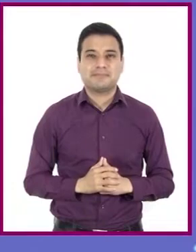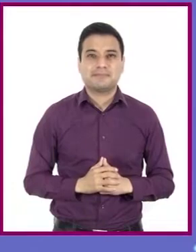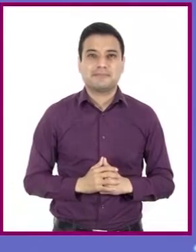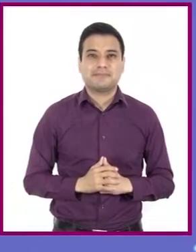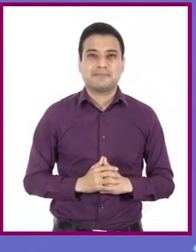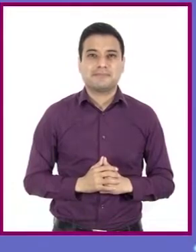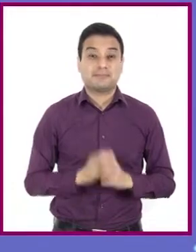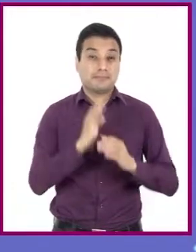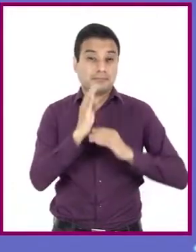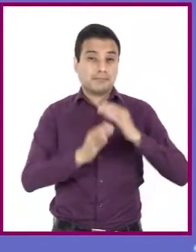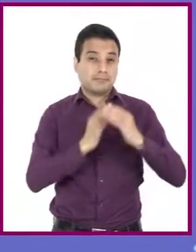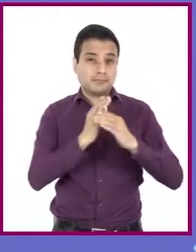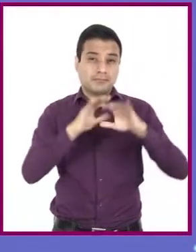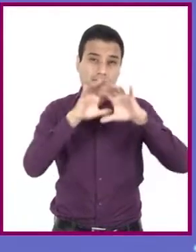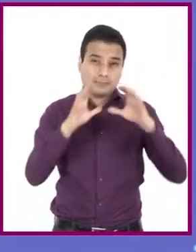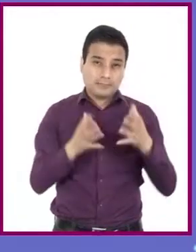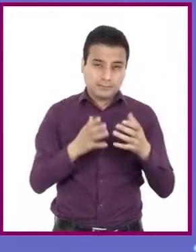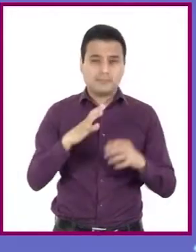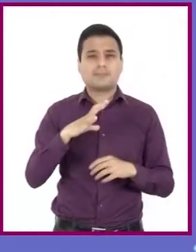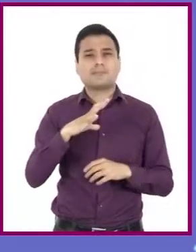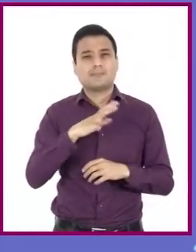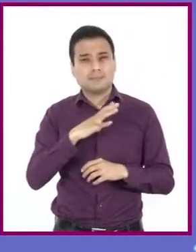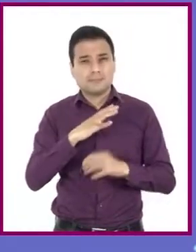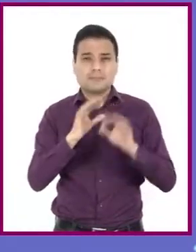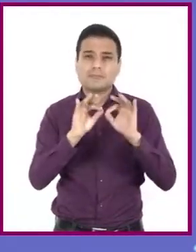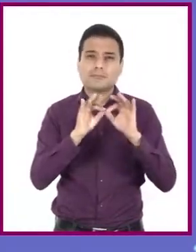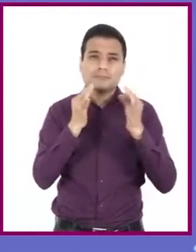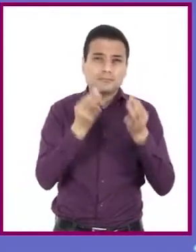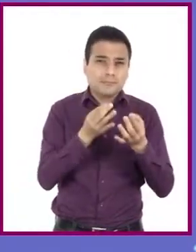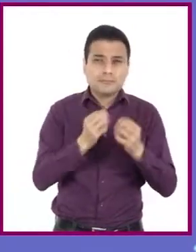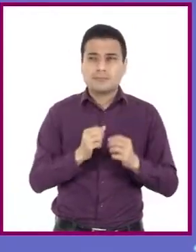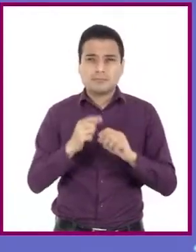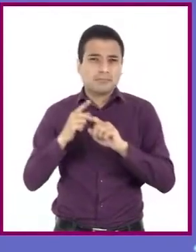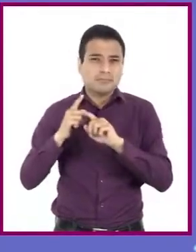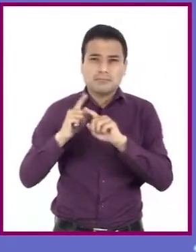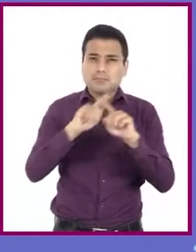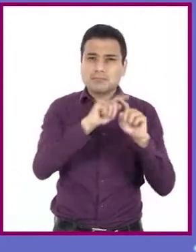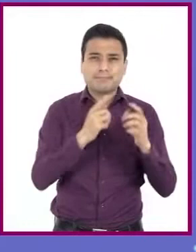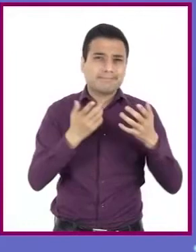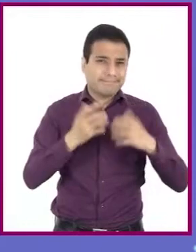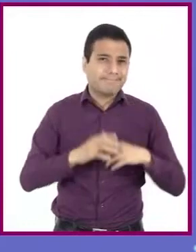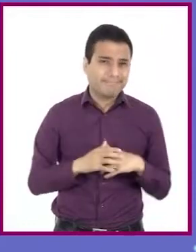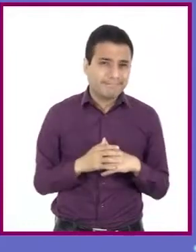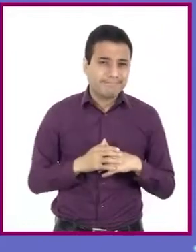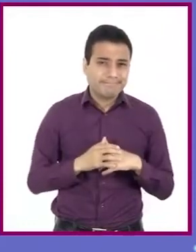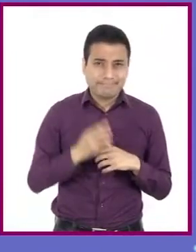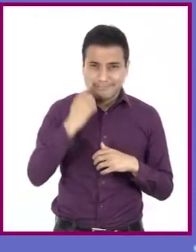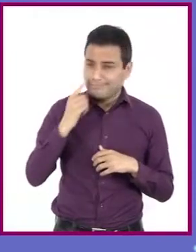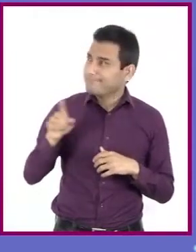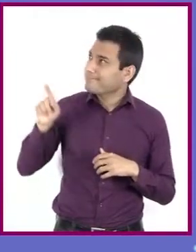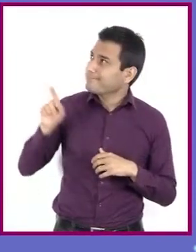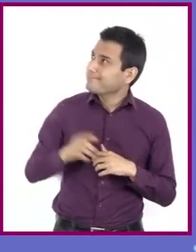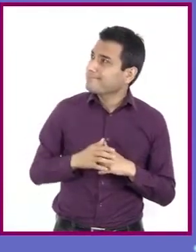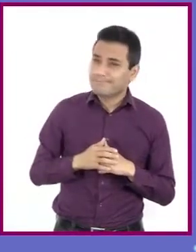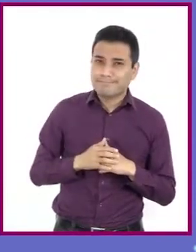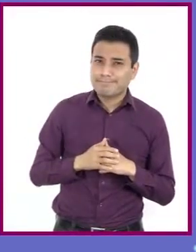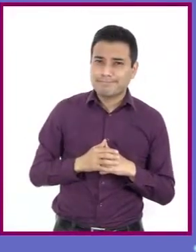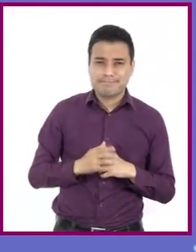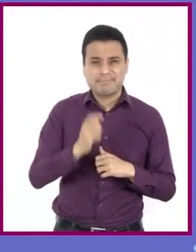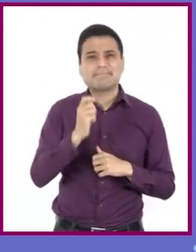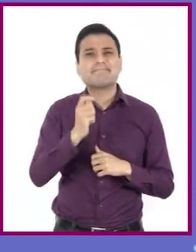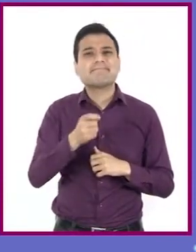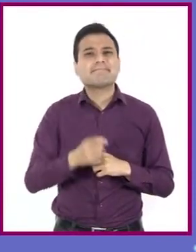En el mundo, existen formas que se conocen por su dimensión. Las formas bidimensionales